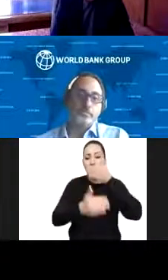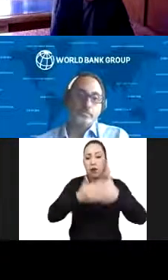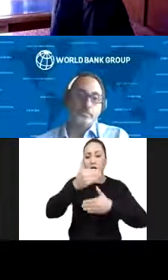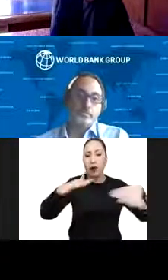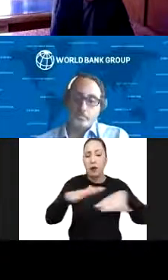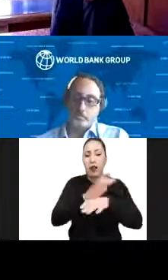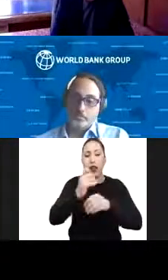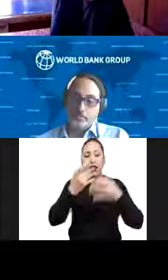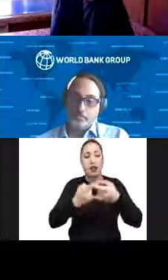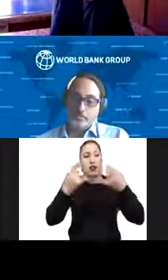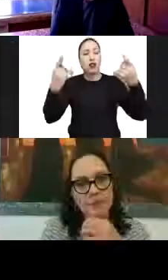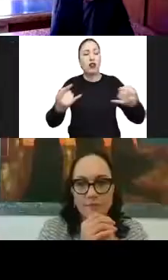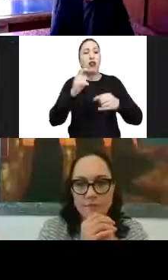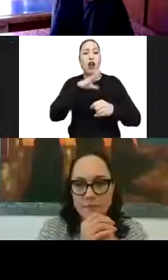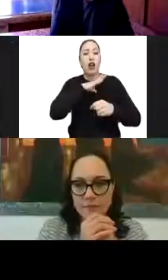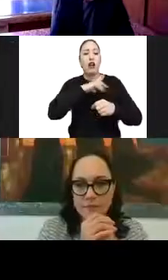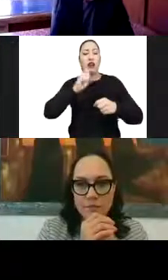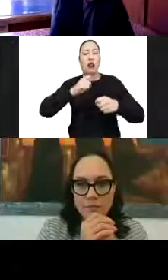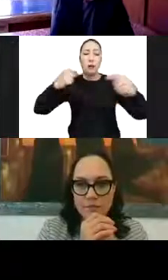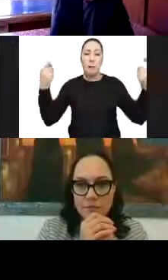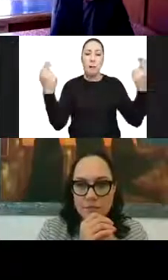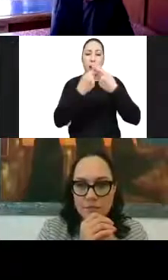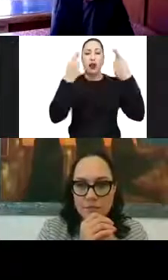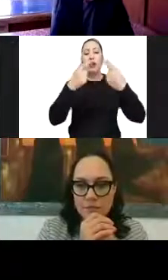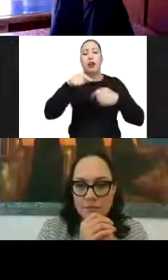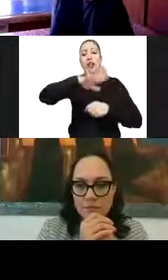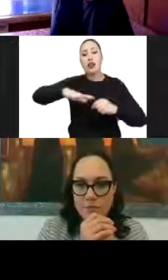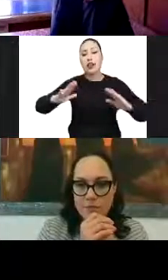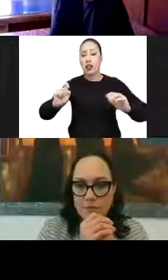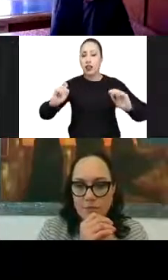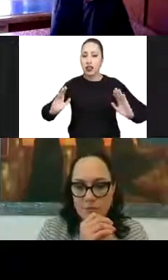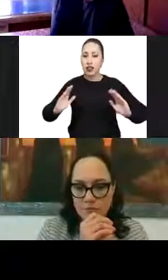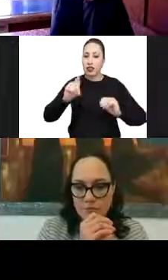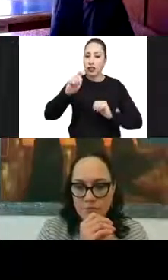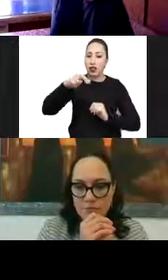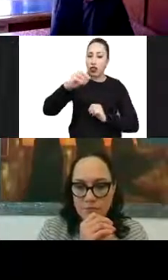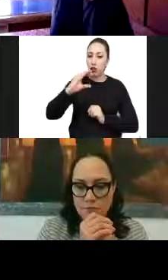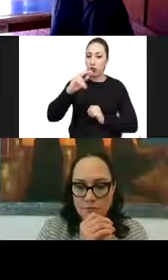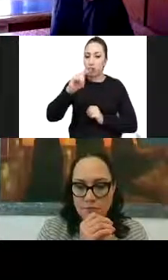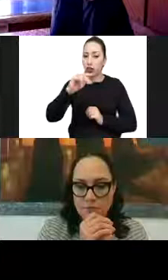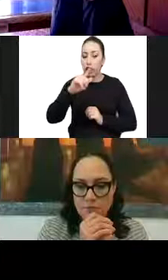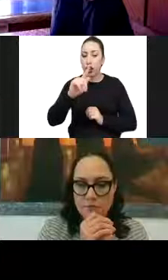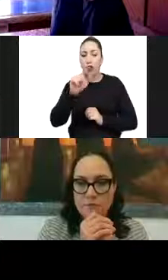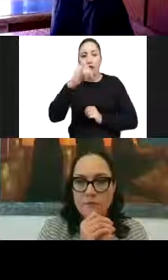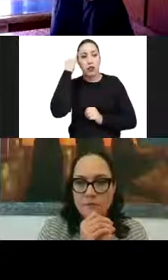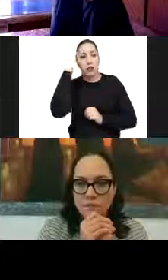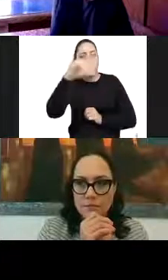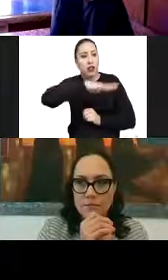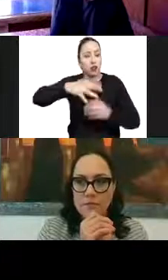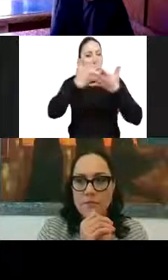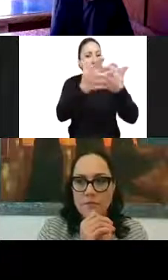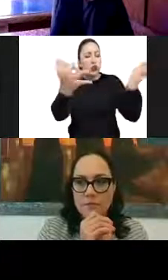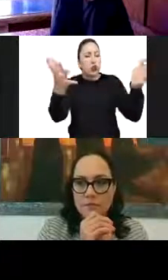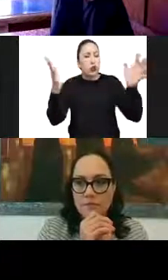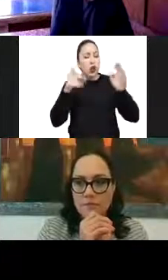contarse con la batalla naval que se libró en Tenochtitlan. Casi nunca pensamos en esa dimensión de la ciudad, al punto de que allí se libró